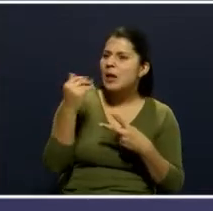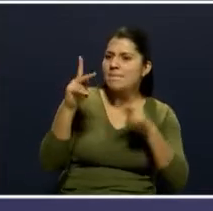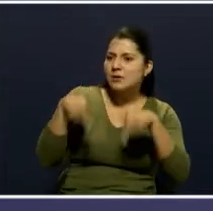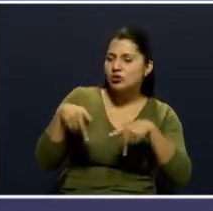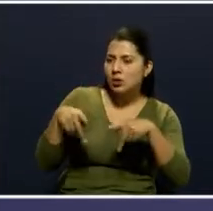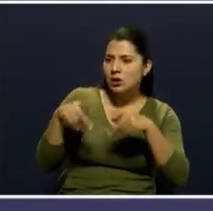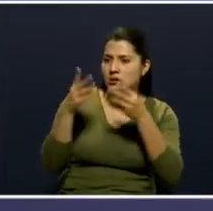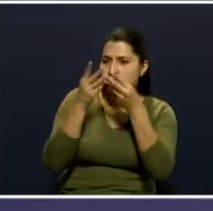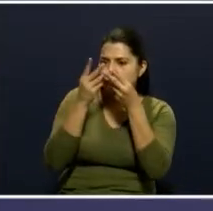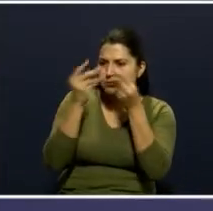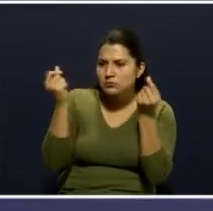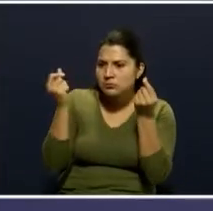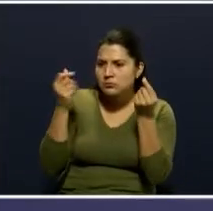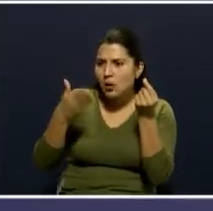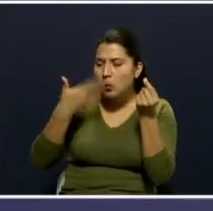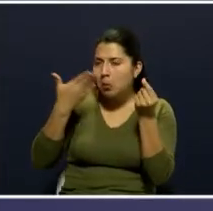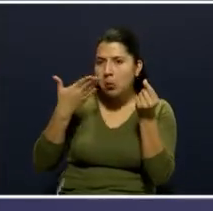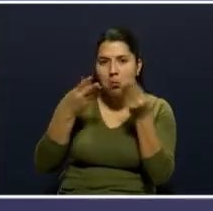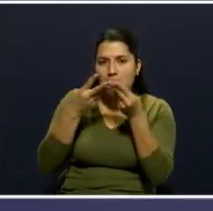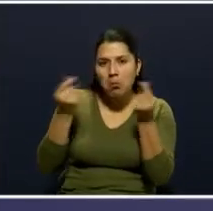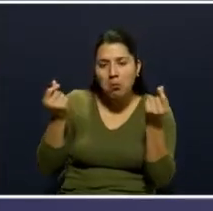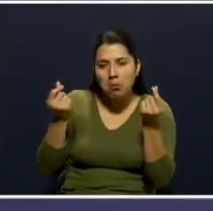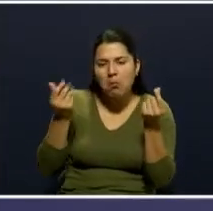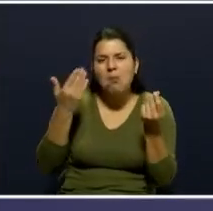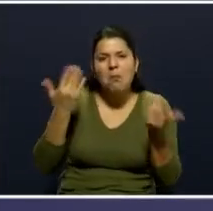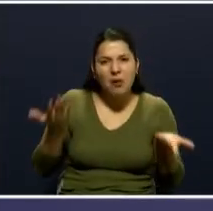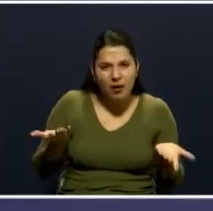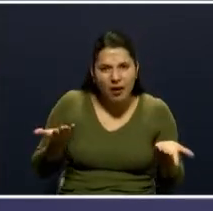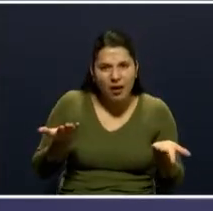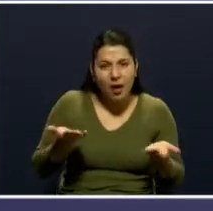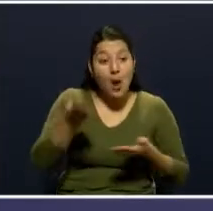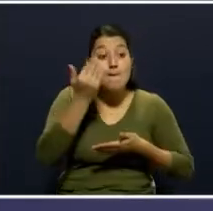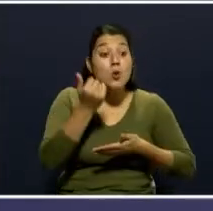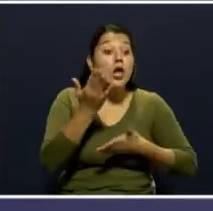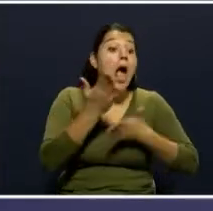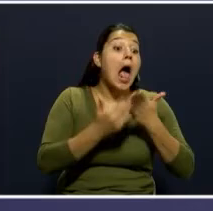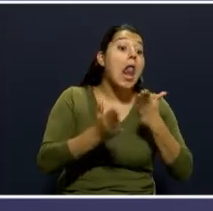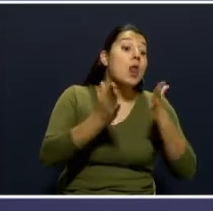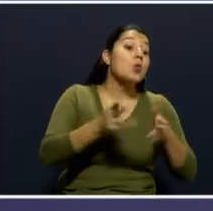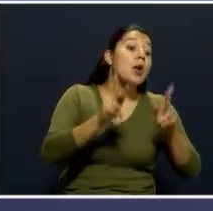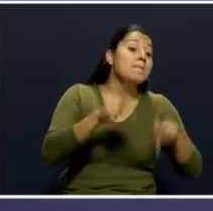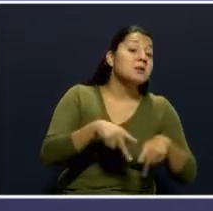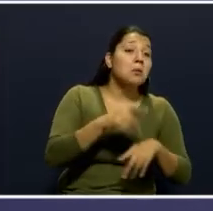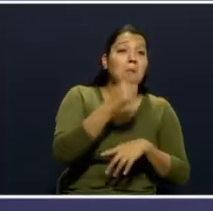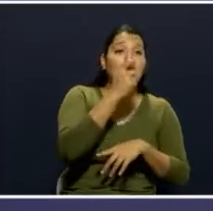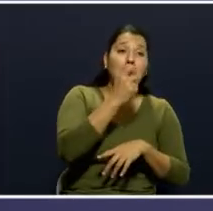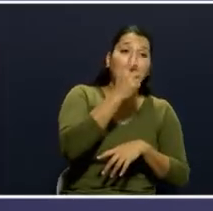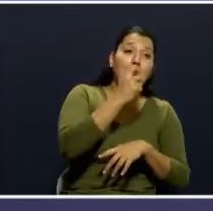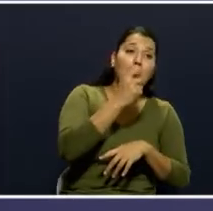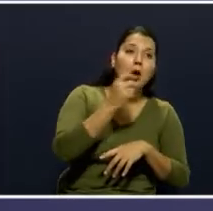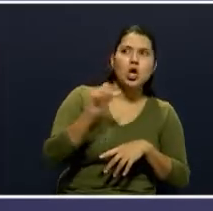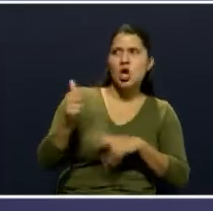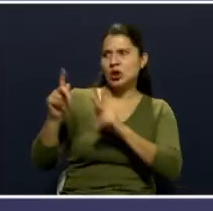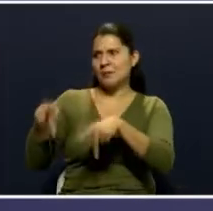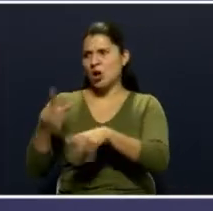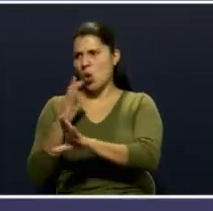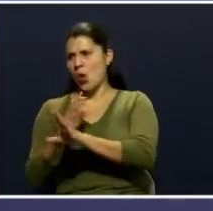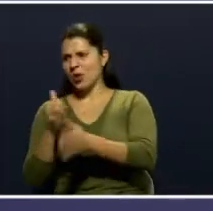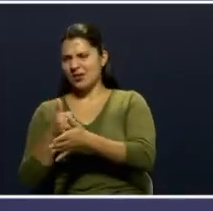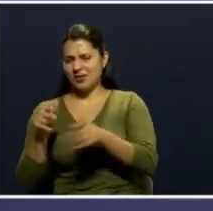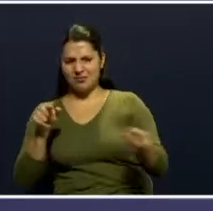olfato? ¿Por qué hay personas que lo viven como un catarro y otras terminan en cuidados intensivos?